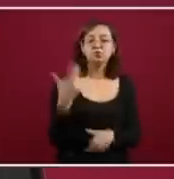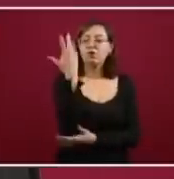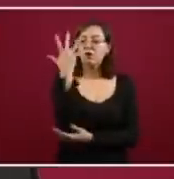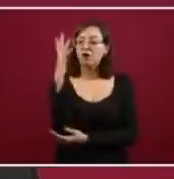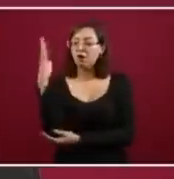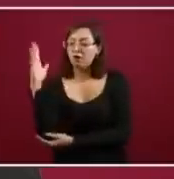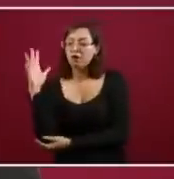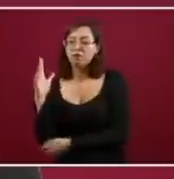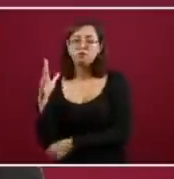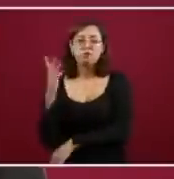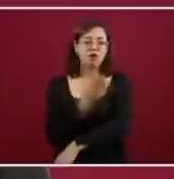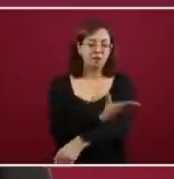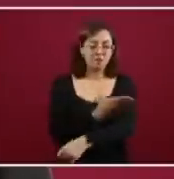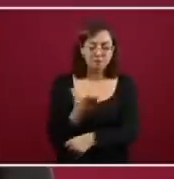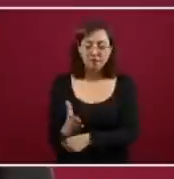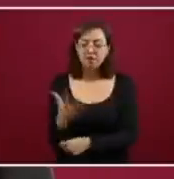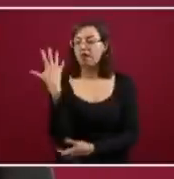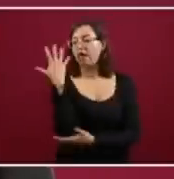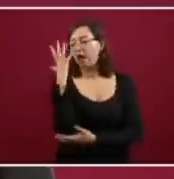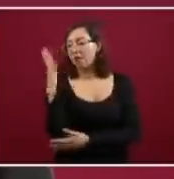árboles maderables frutales